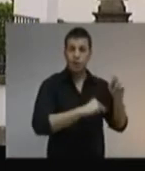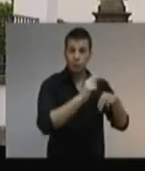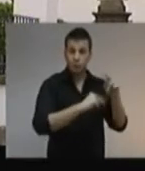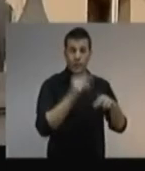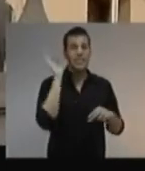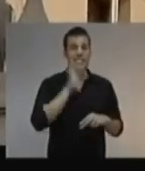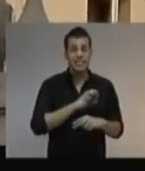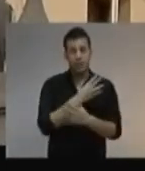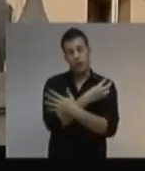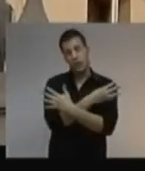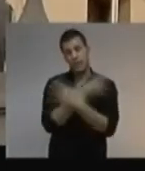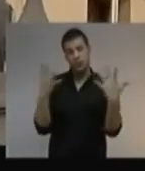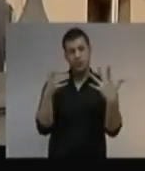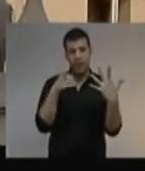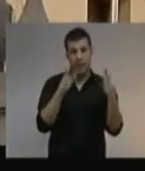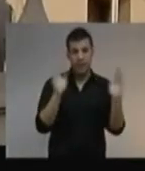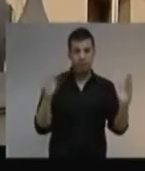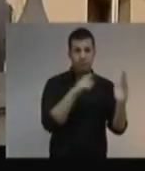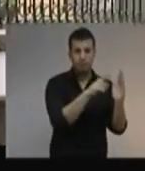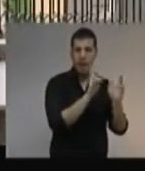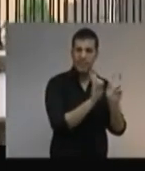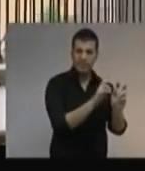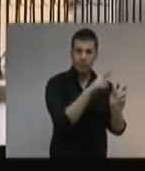a principios del siglo XIX.